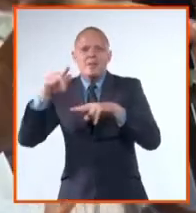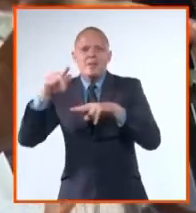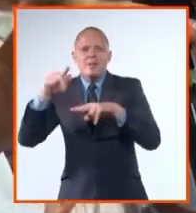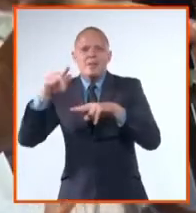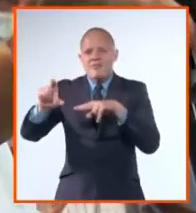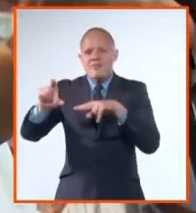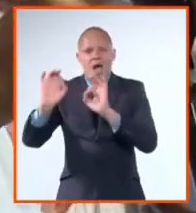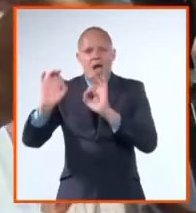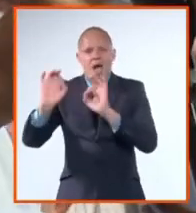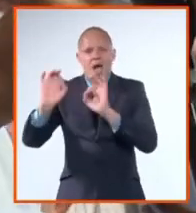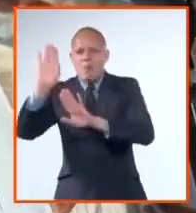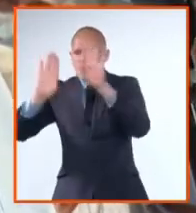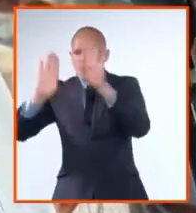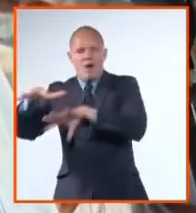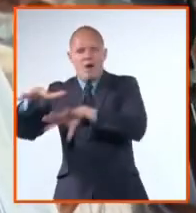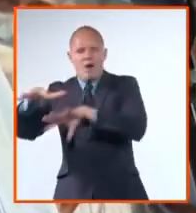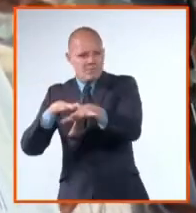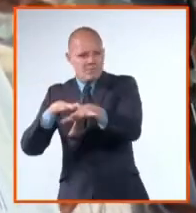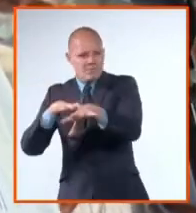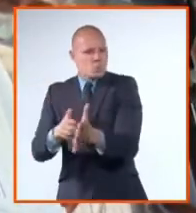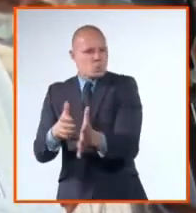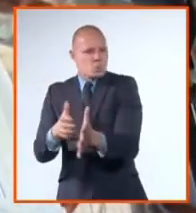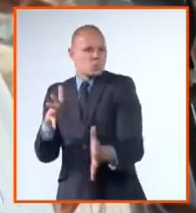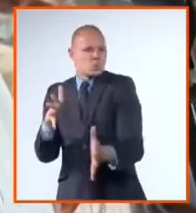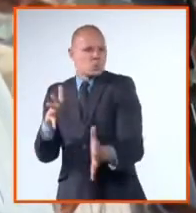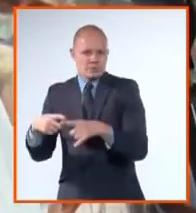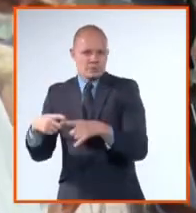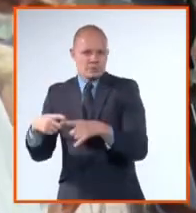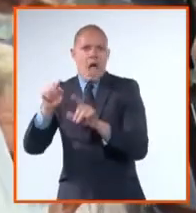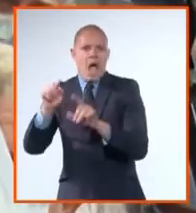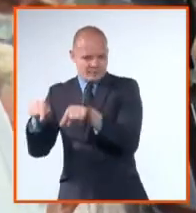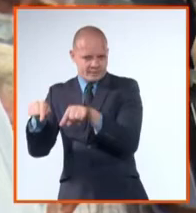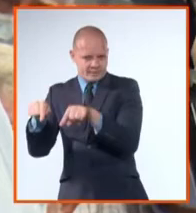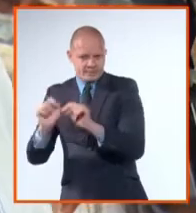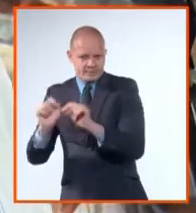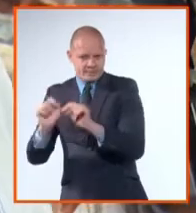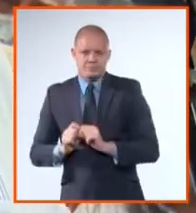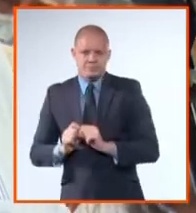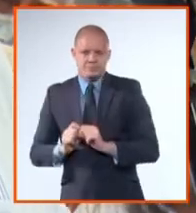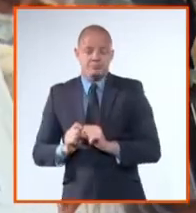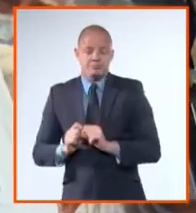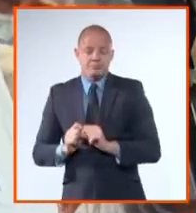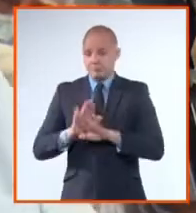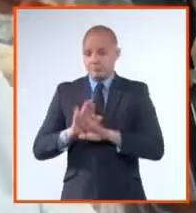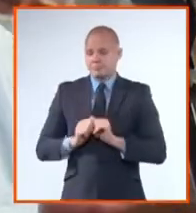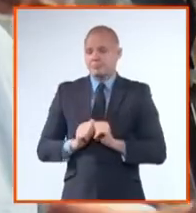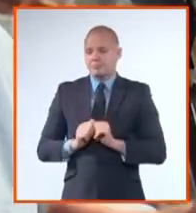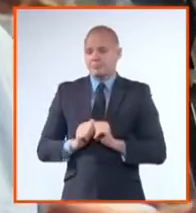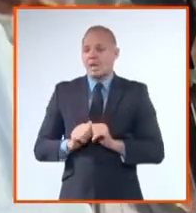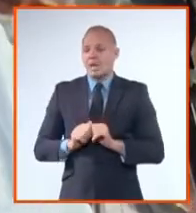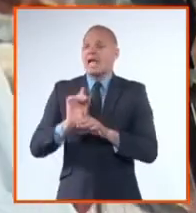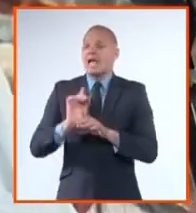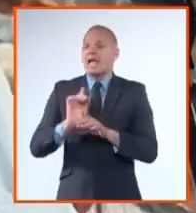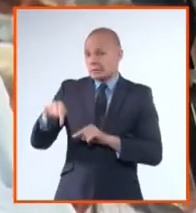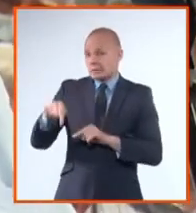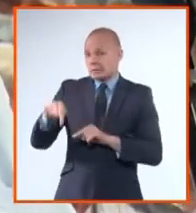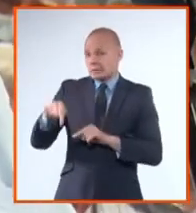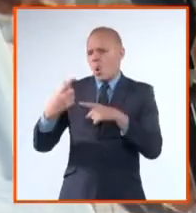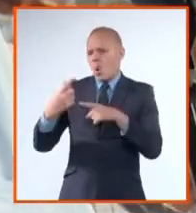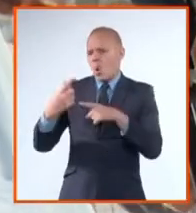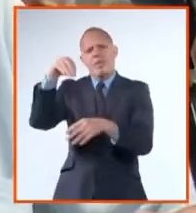proceso en coordinación con el CID. Hay otras cosas a lo interno de la Academia de Ciencias